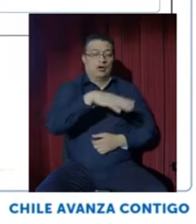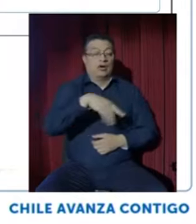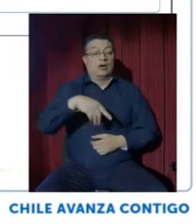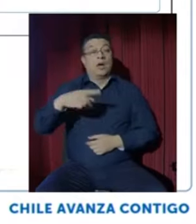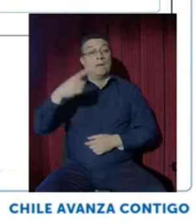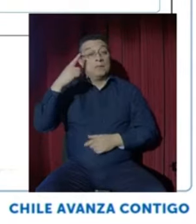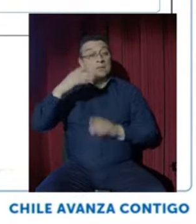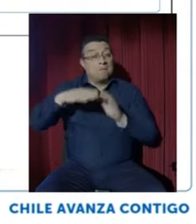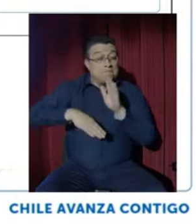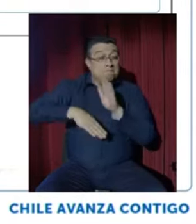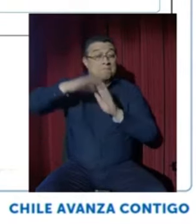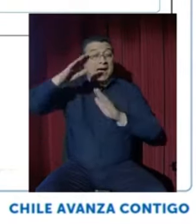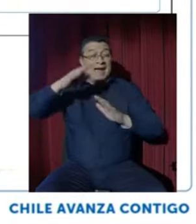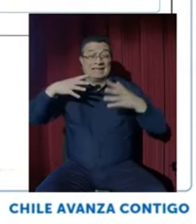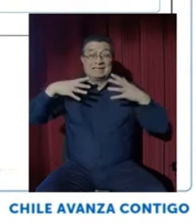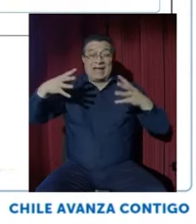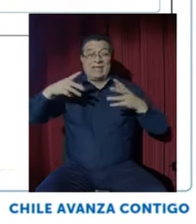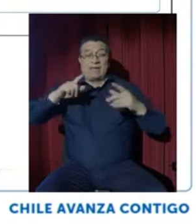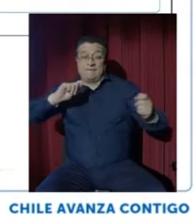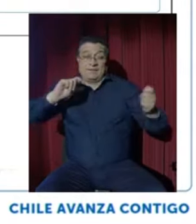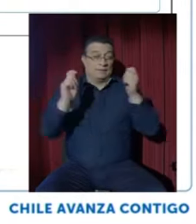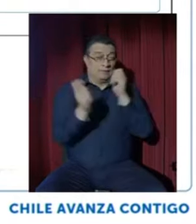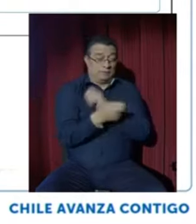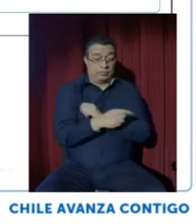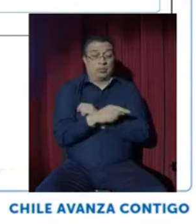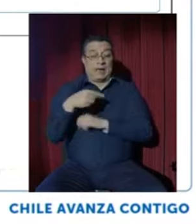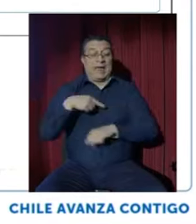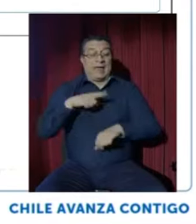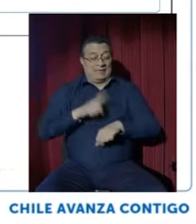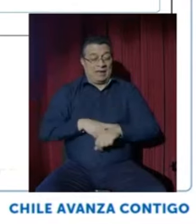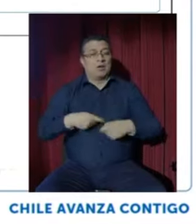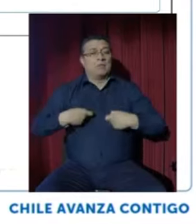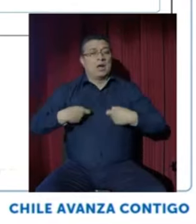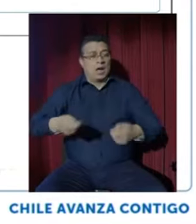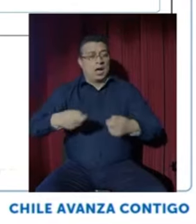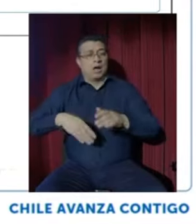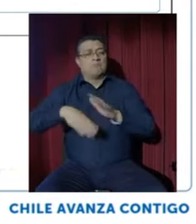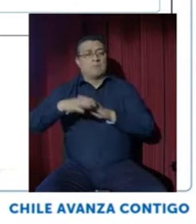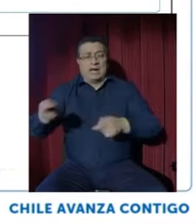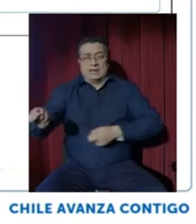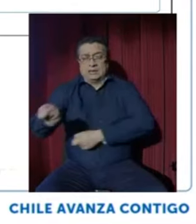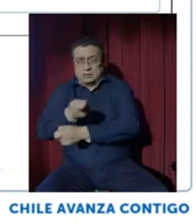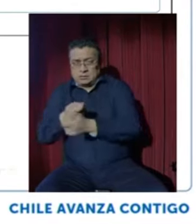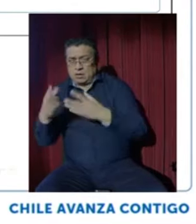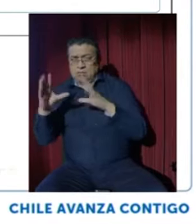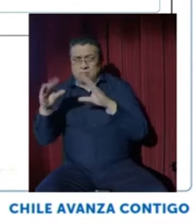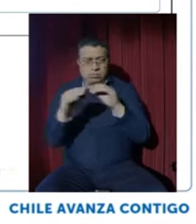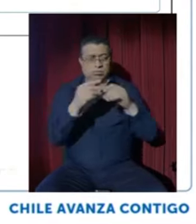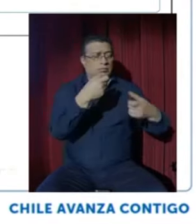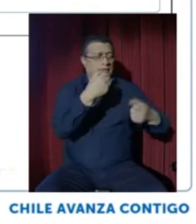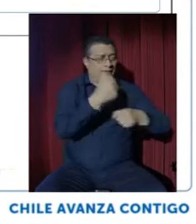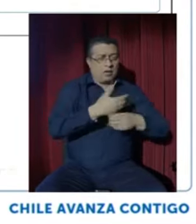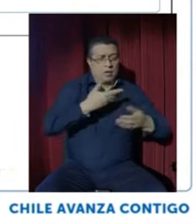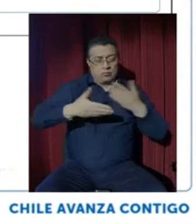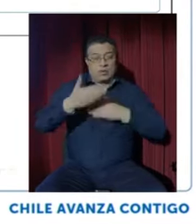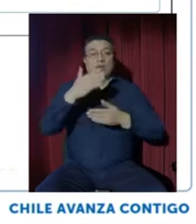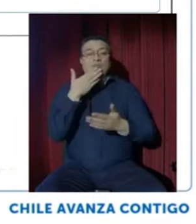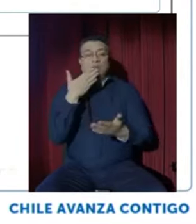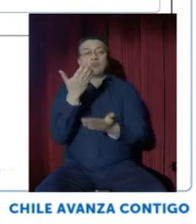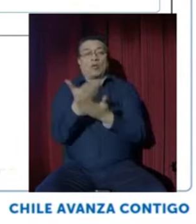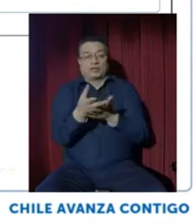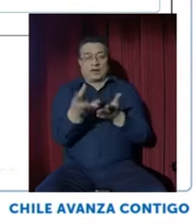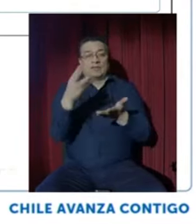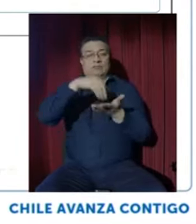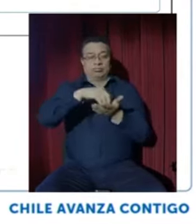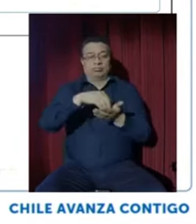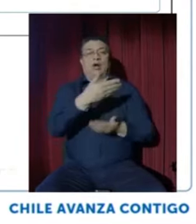más grande de transformación el que nos va a dedicar más tiempo más negociaciones más trabajo es la propuesta que está incluida en el